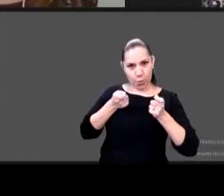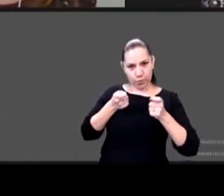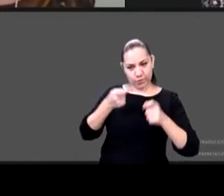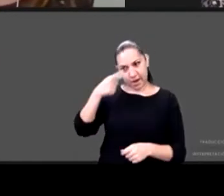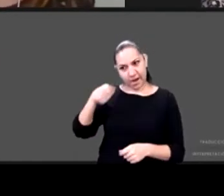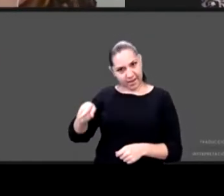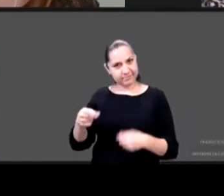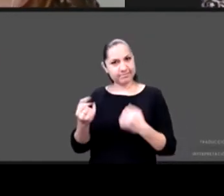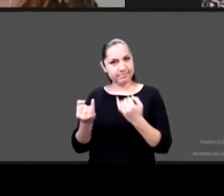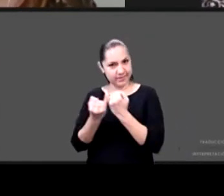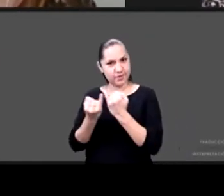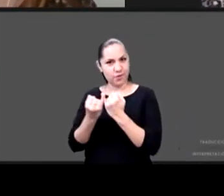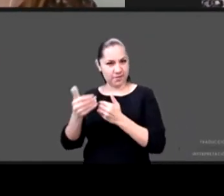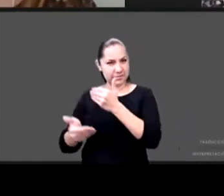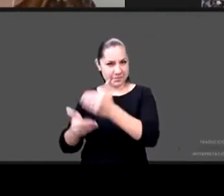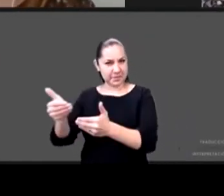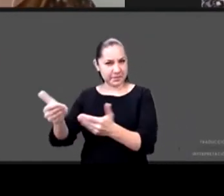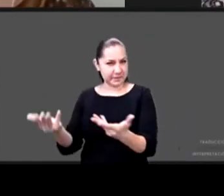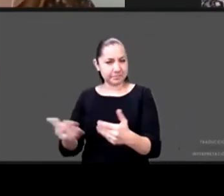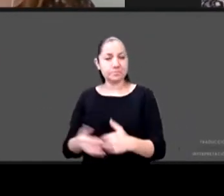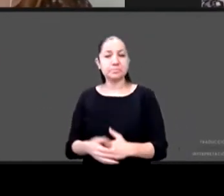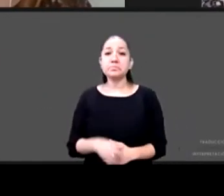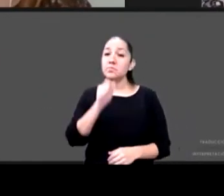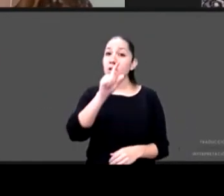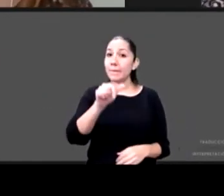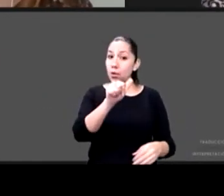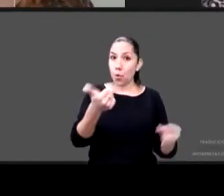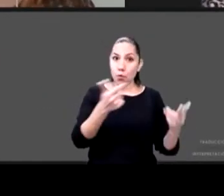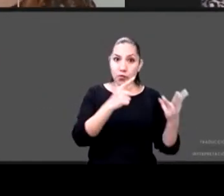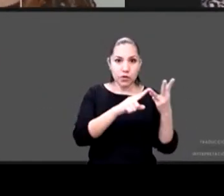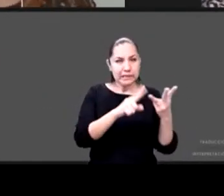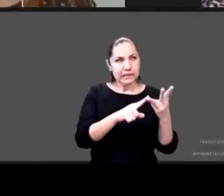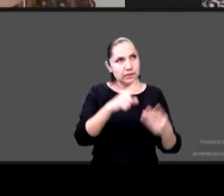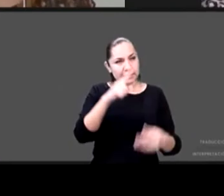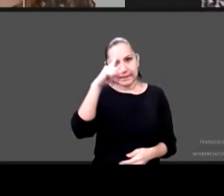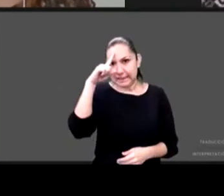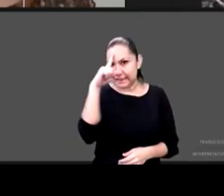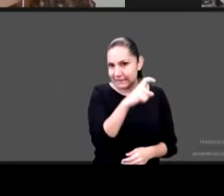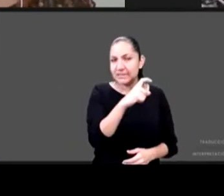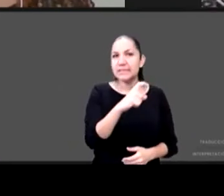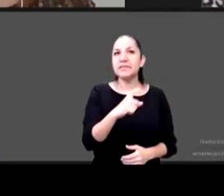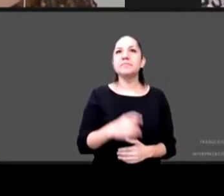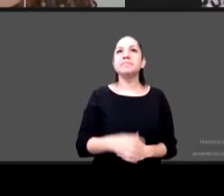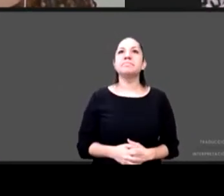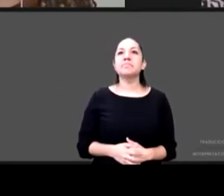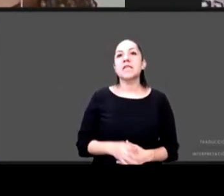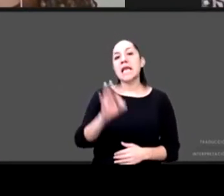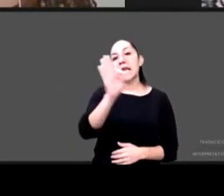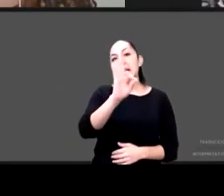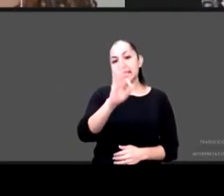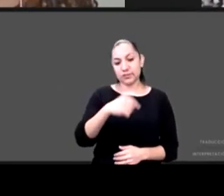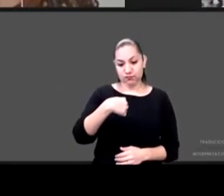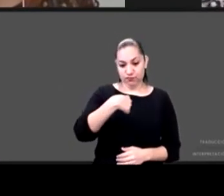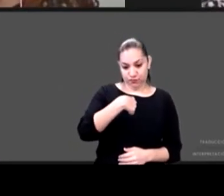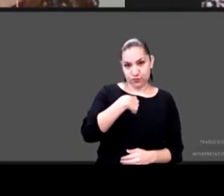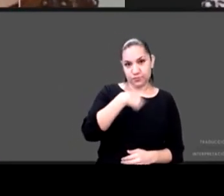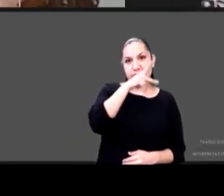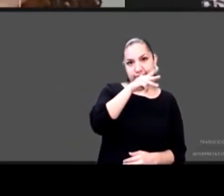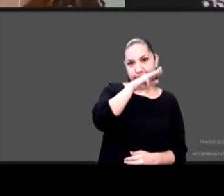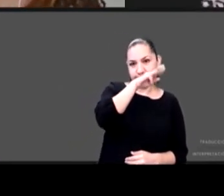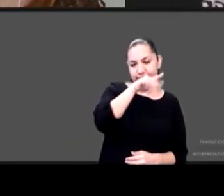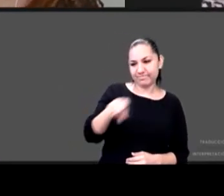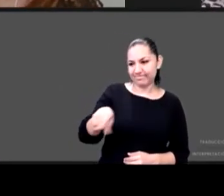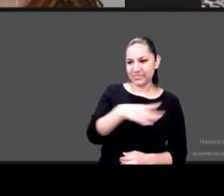y así viene la pregunta, ¿no? Es cómo hacer si no quiero que salga y esté en contacto con los malos, ¿no?